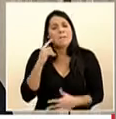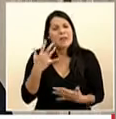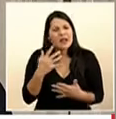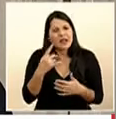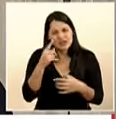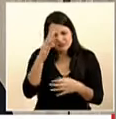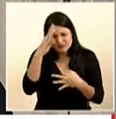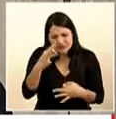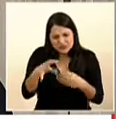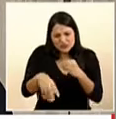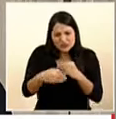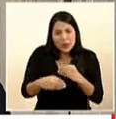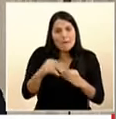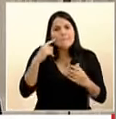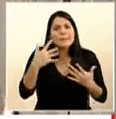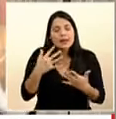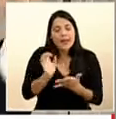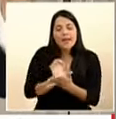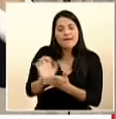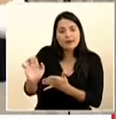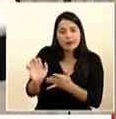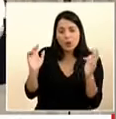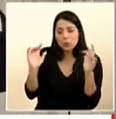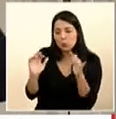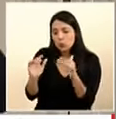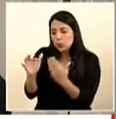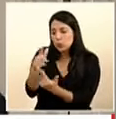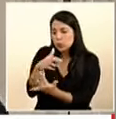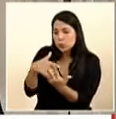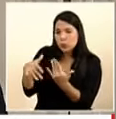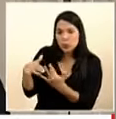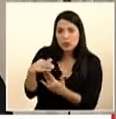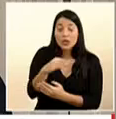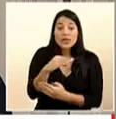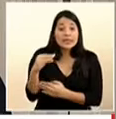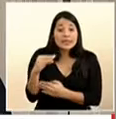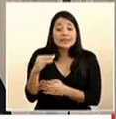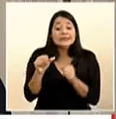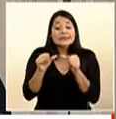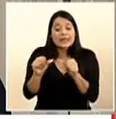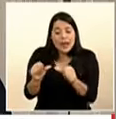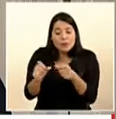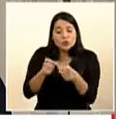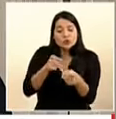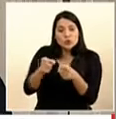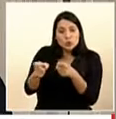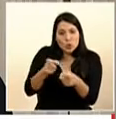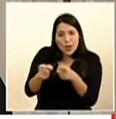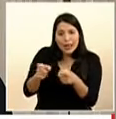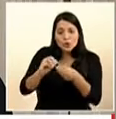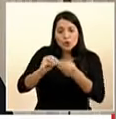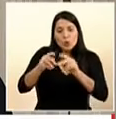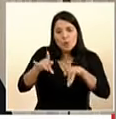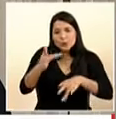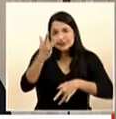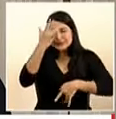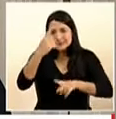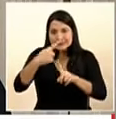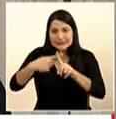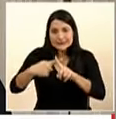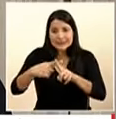minimizar las contras en centra ciones y que sigamos como país aplanando la curva y que sigamos como